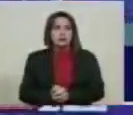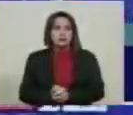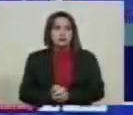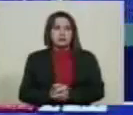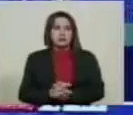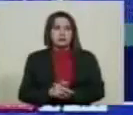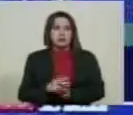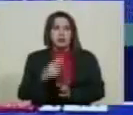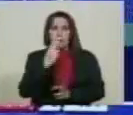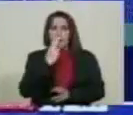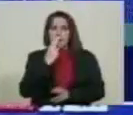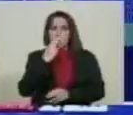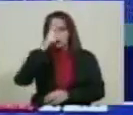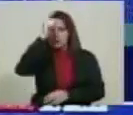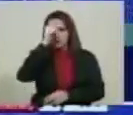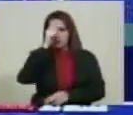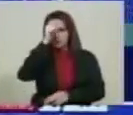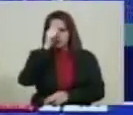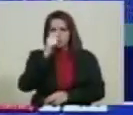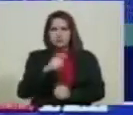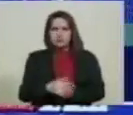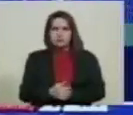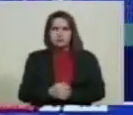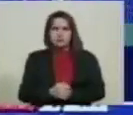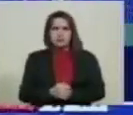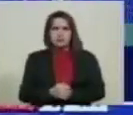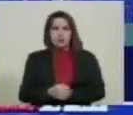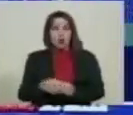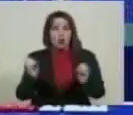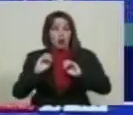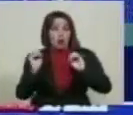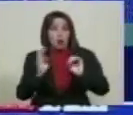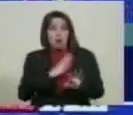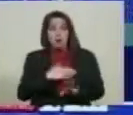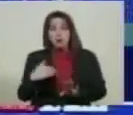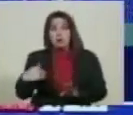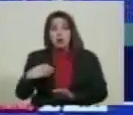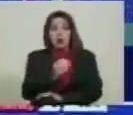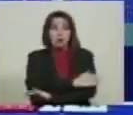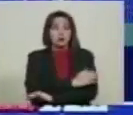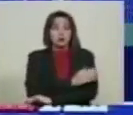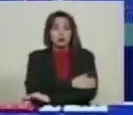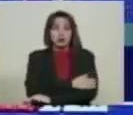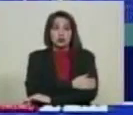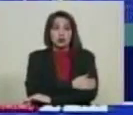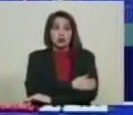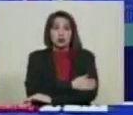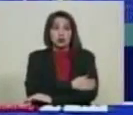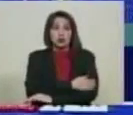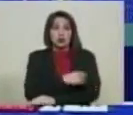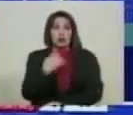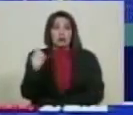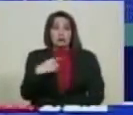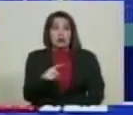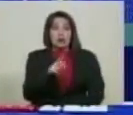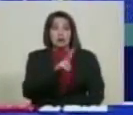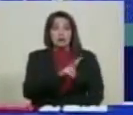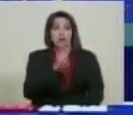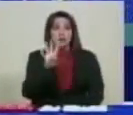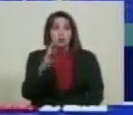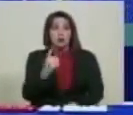Al frente tenemos a una oposición que está las 24 horas del